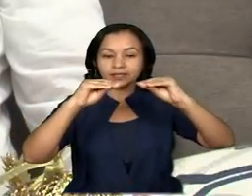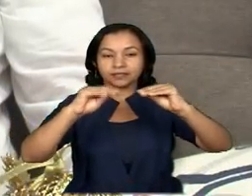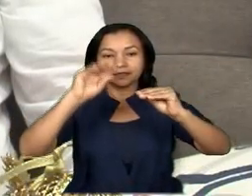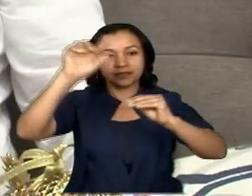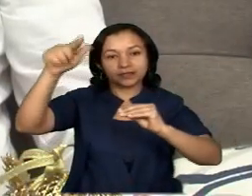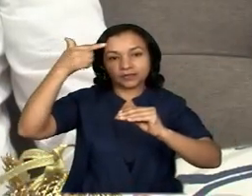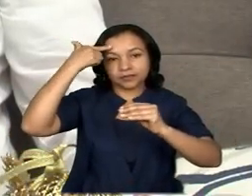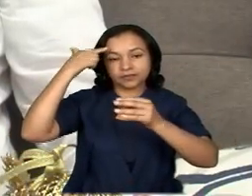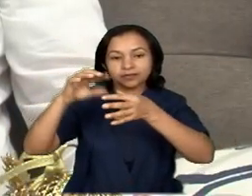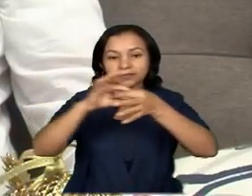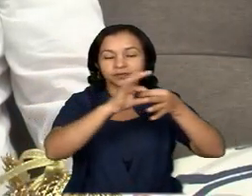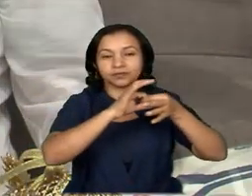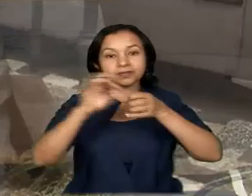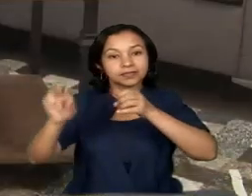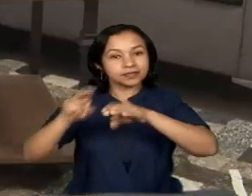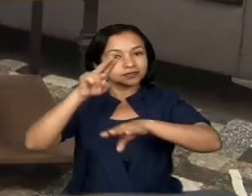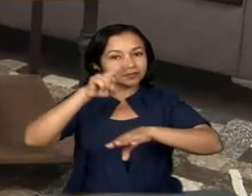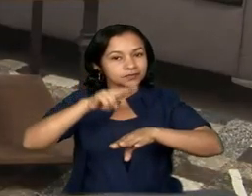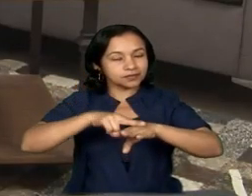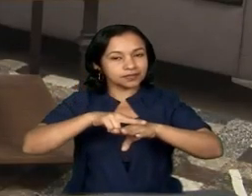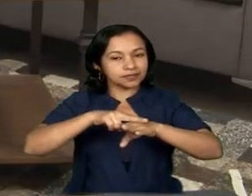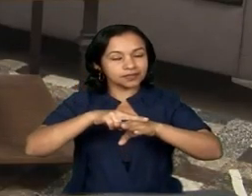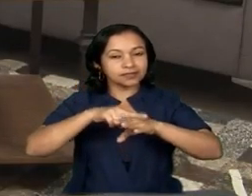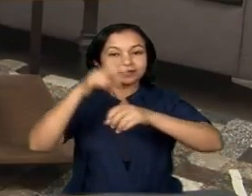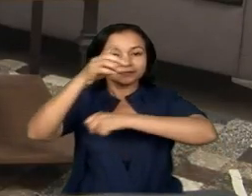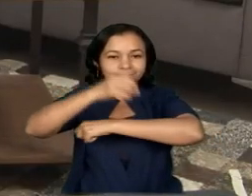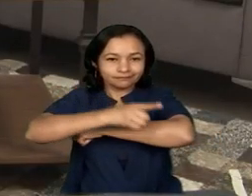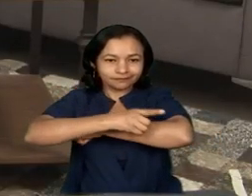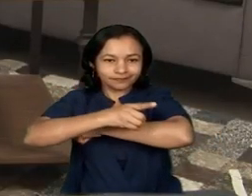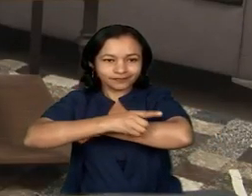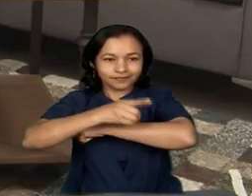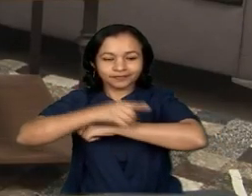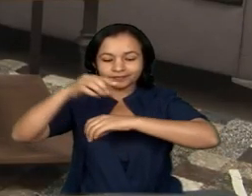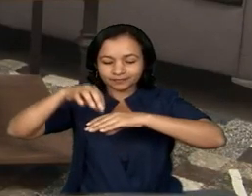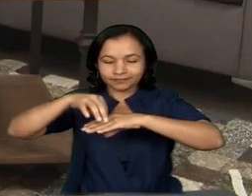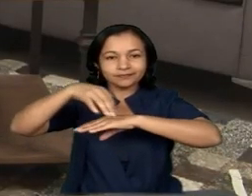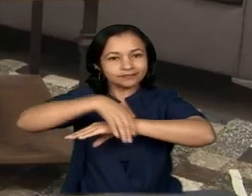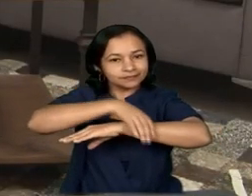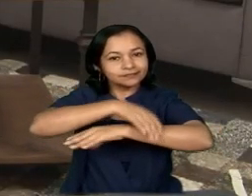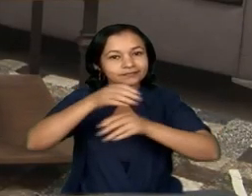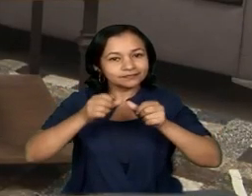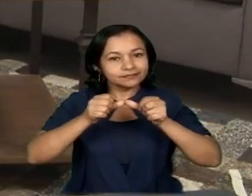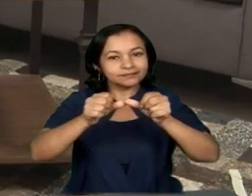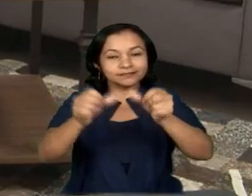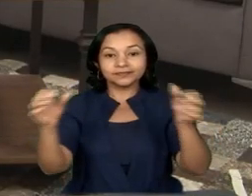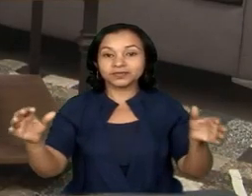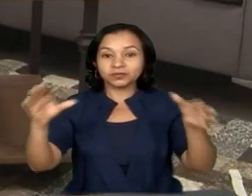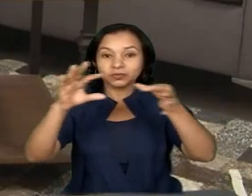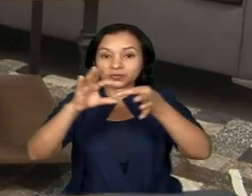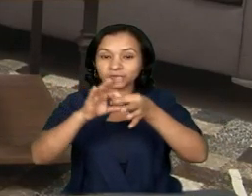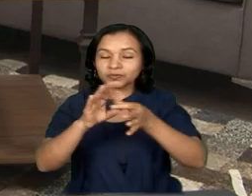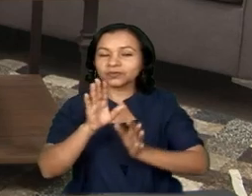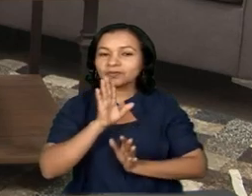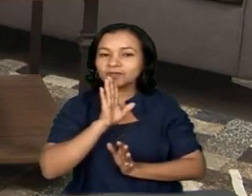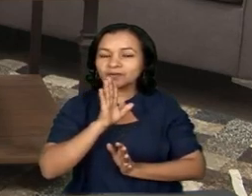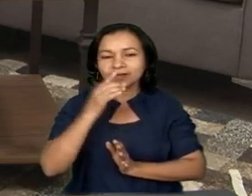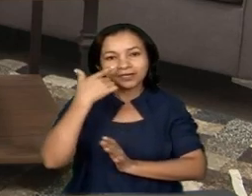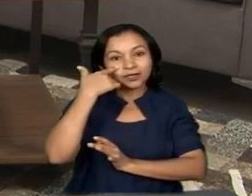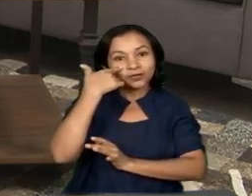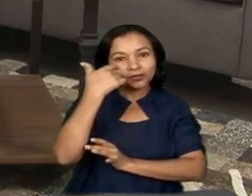de Reconciliación y Unidad Nacional que presiden el comandante Daniel y la compañera Rosario. Junto a él, hoy, conversando y